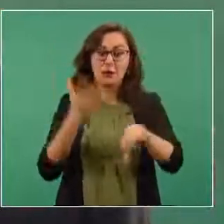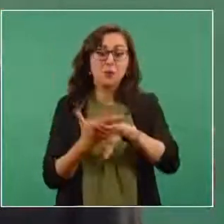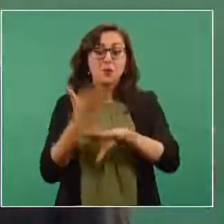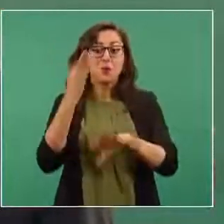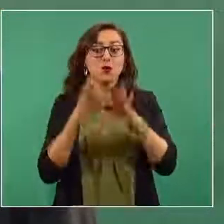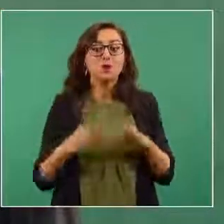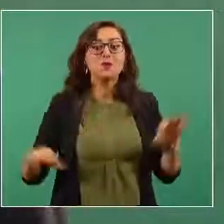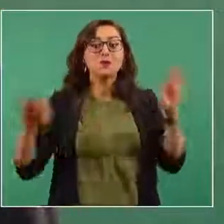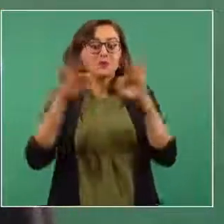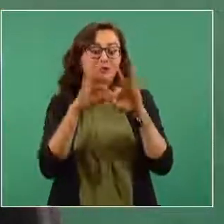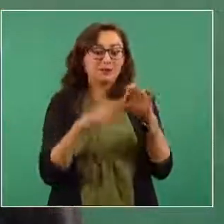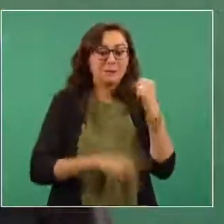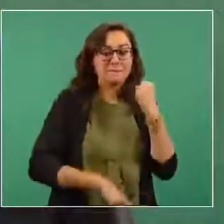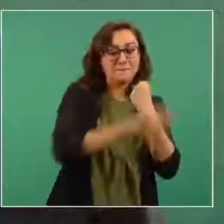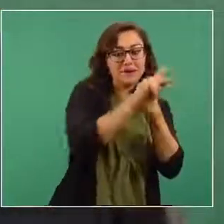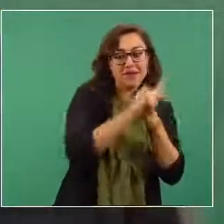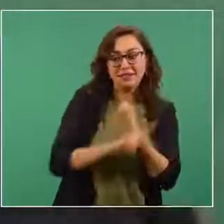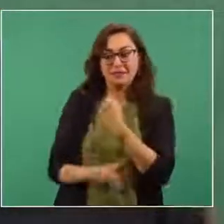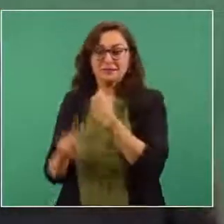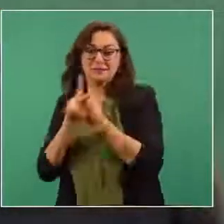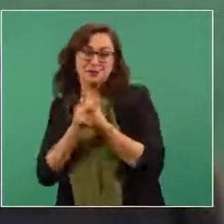dos naciones.